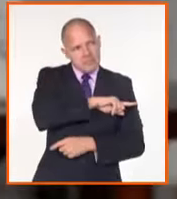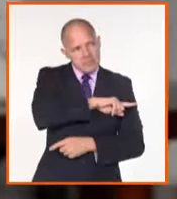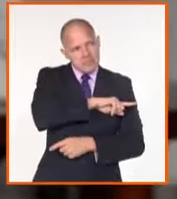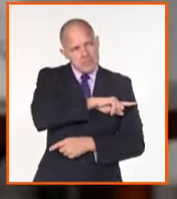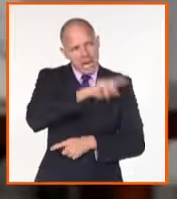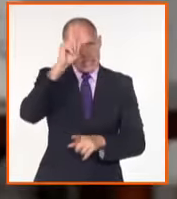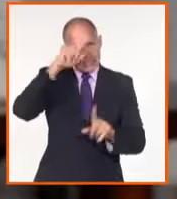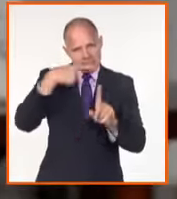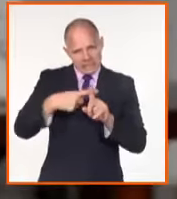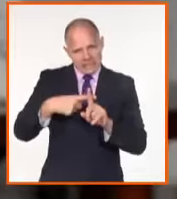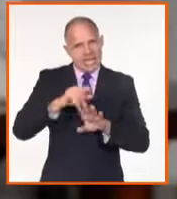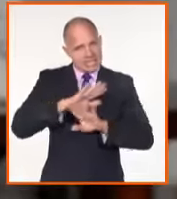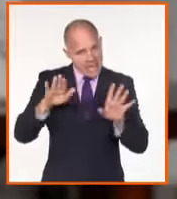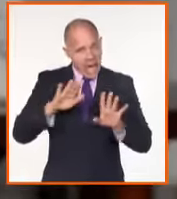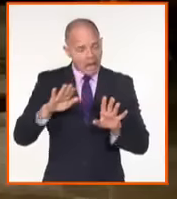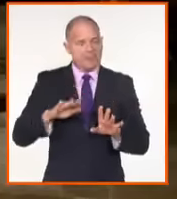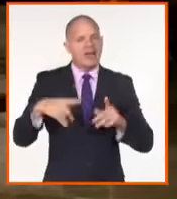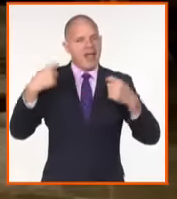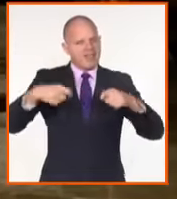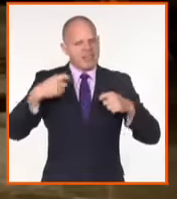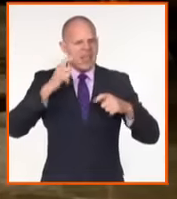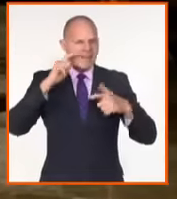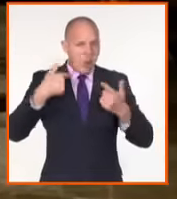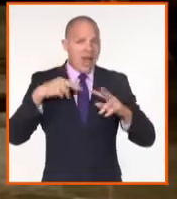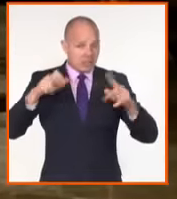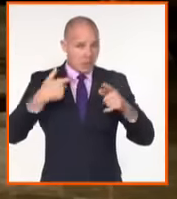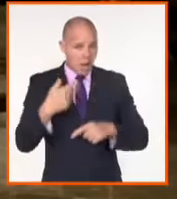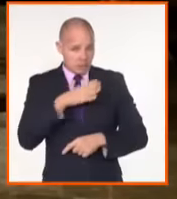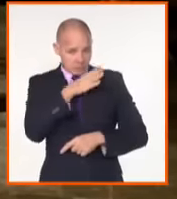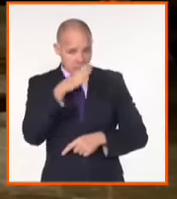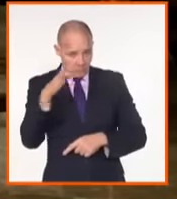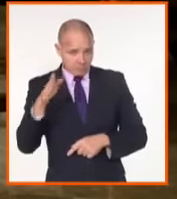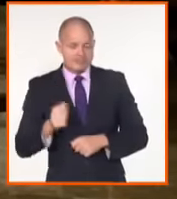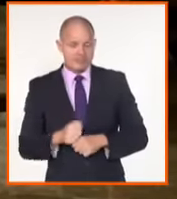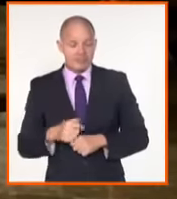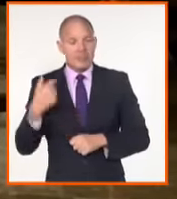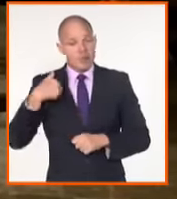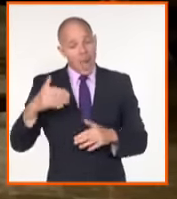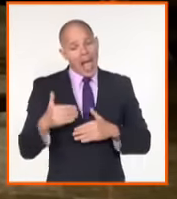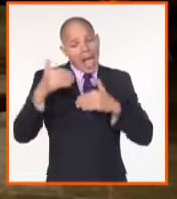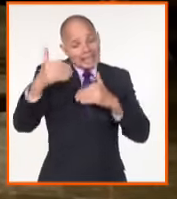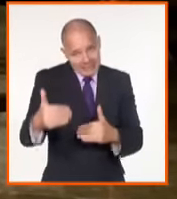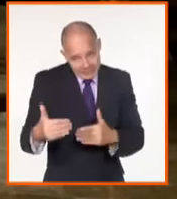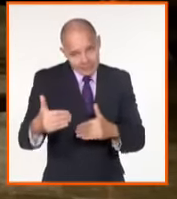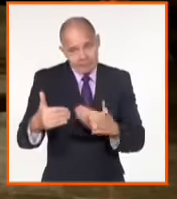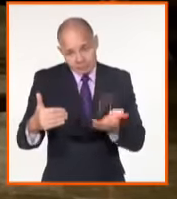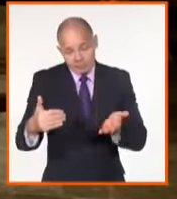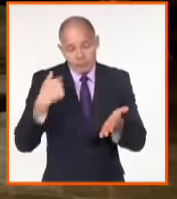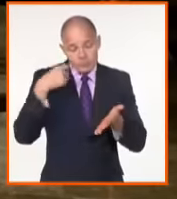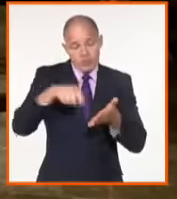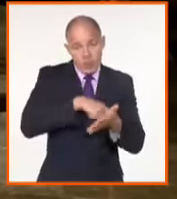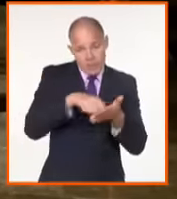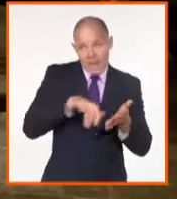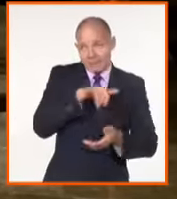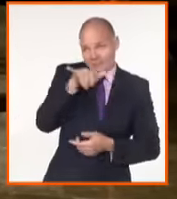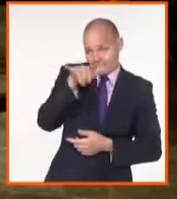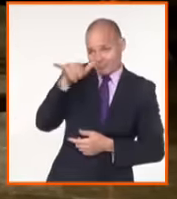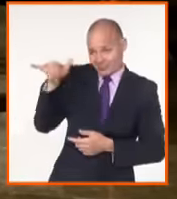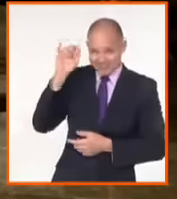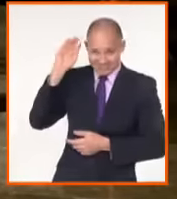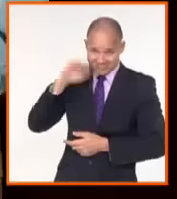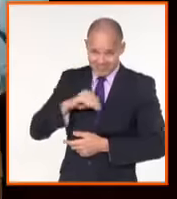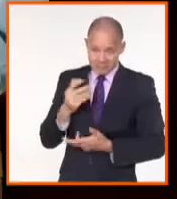hacerlo. Lo aplazamos un poco por las situaciones, los compromisos internacionales que teníamos como parte de la presidencia del grupo de los